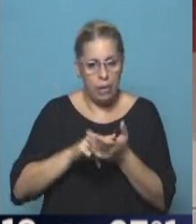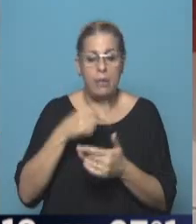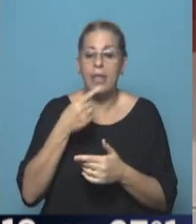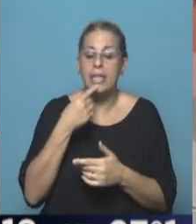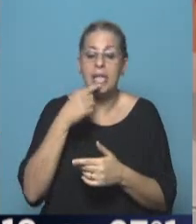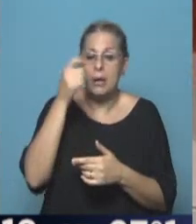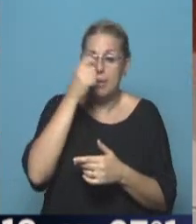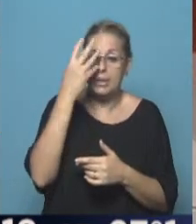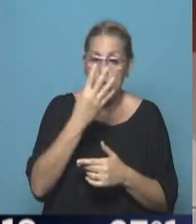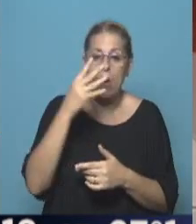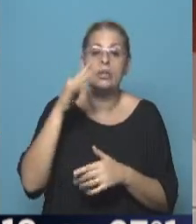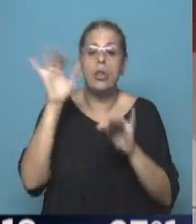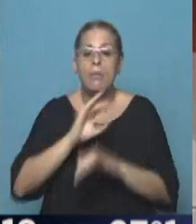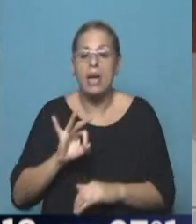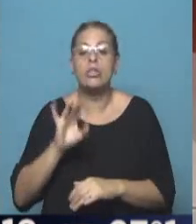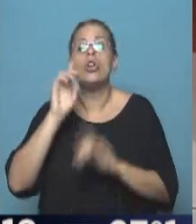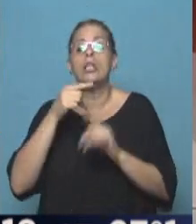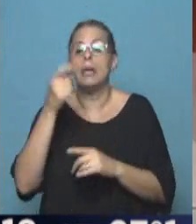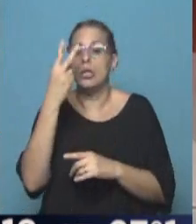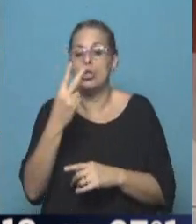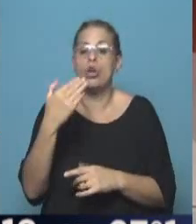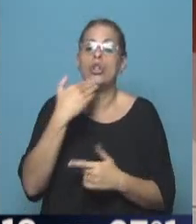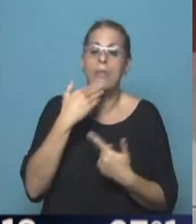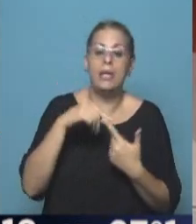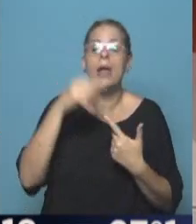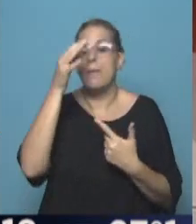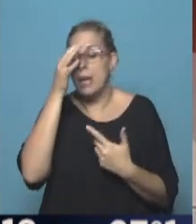declarar inamovibles los feriados del 24 de marzo, el 2 de abril y el 20 de junio.